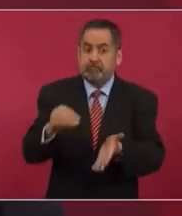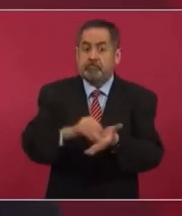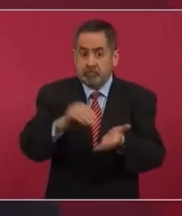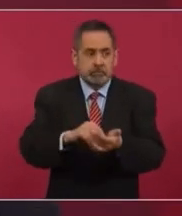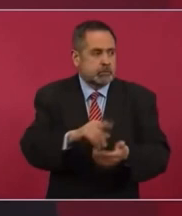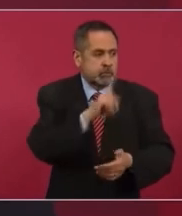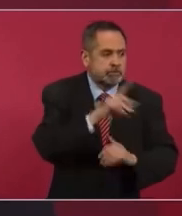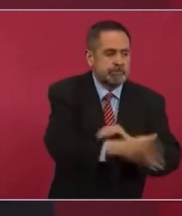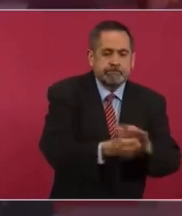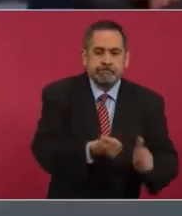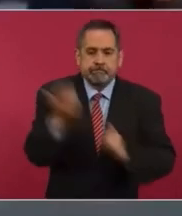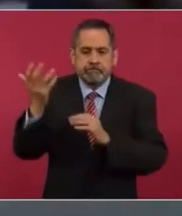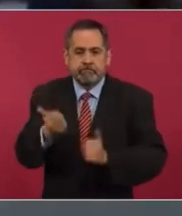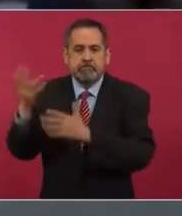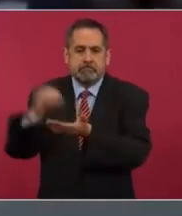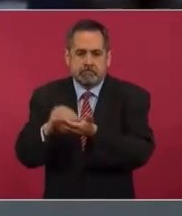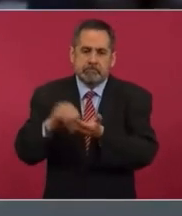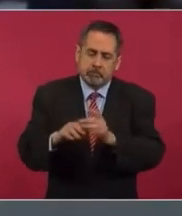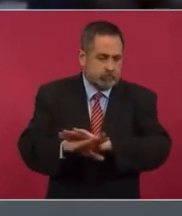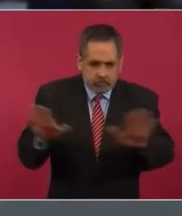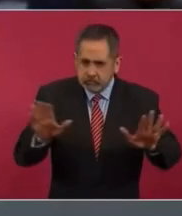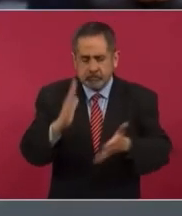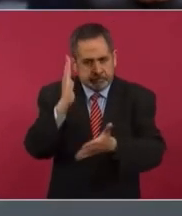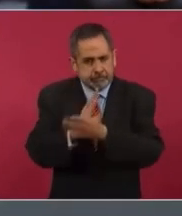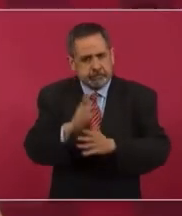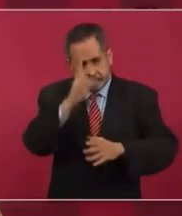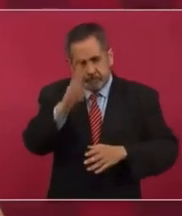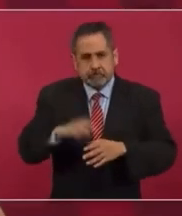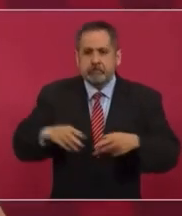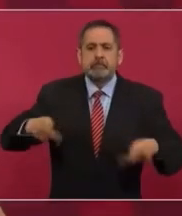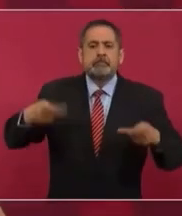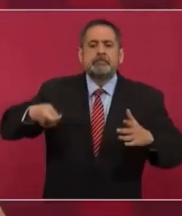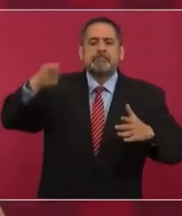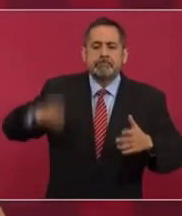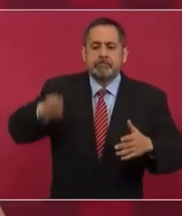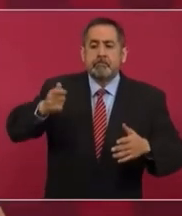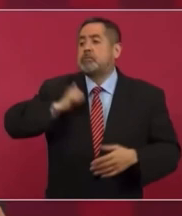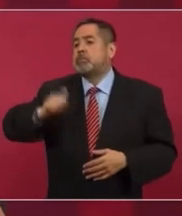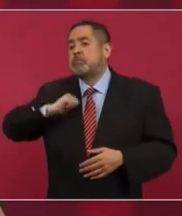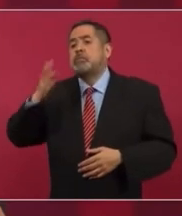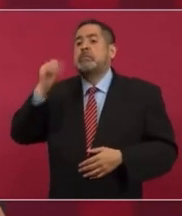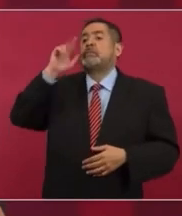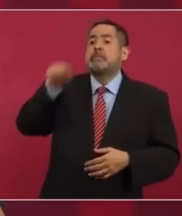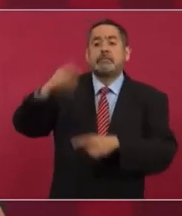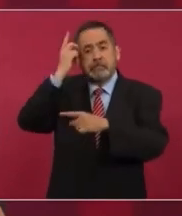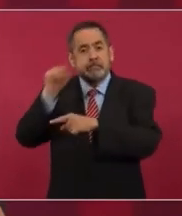sigue saqueando. Que ya no se permitan las subastas de piezas.